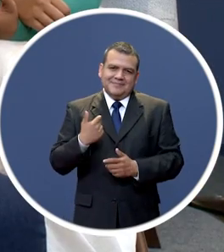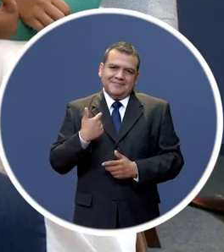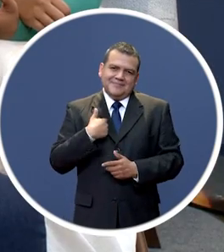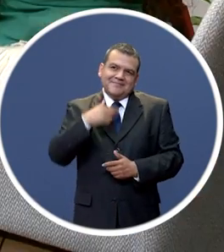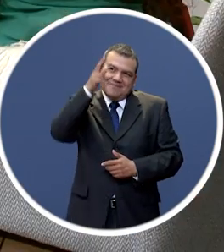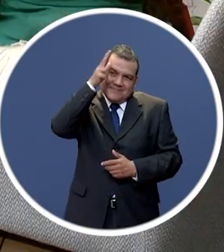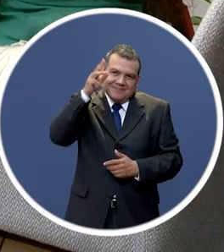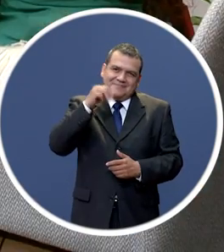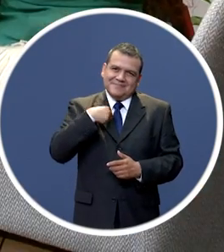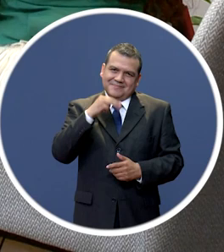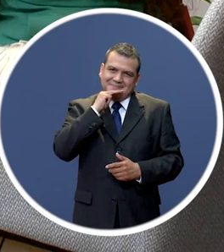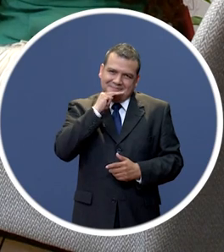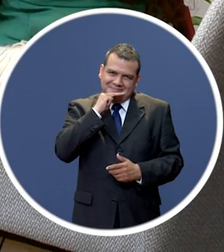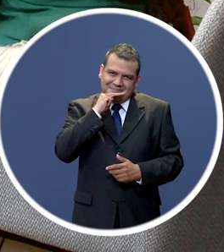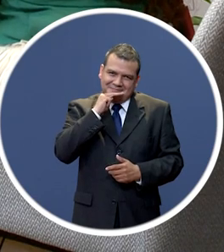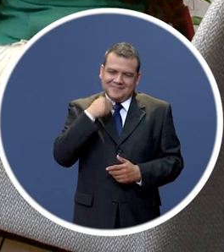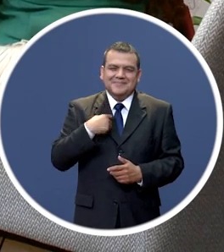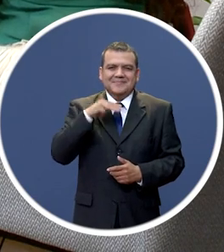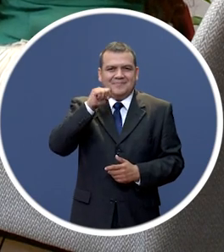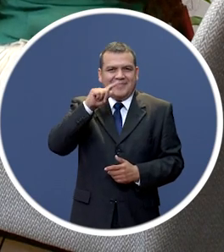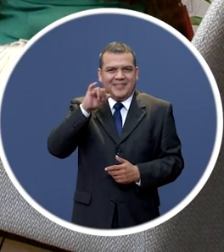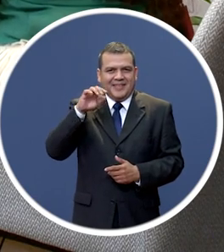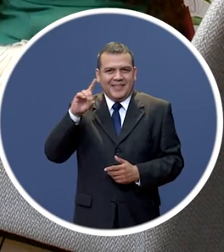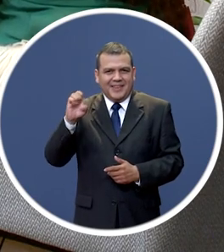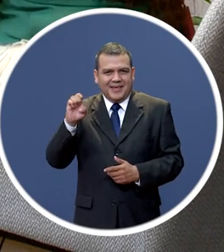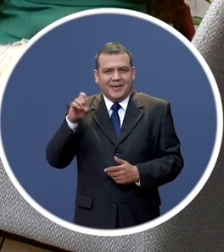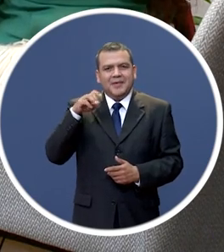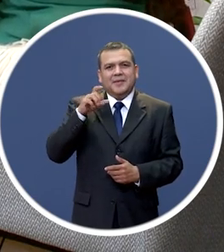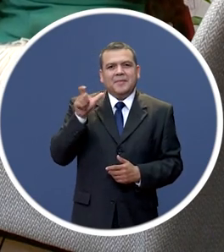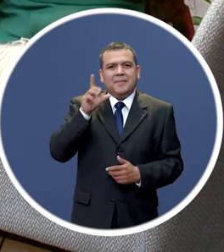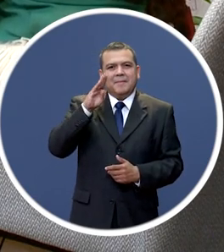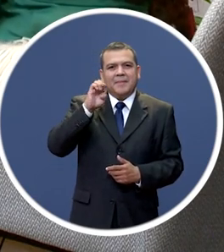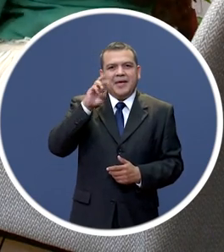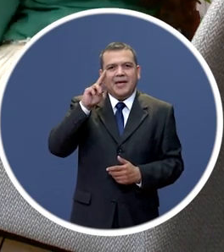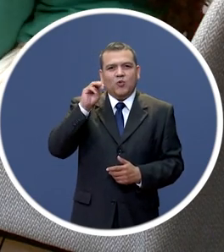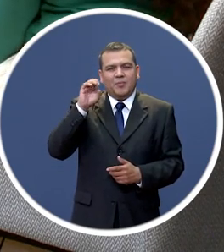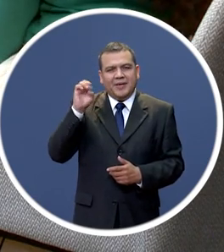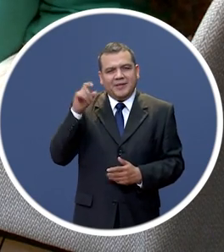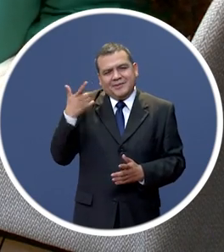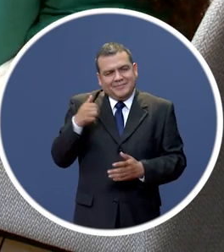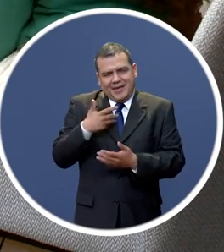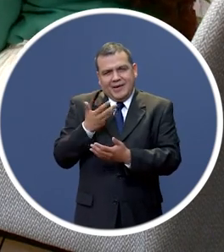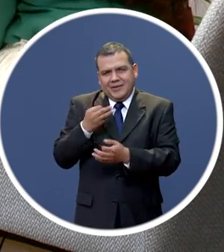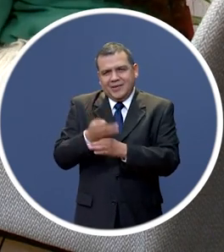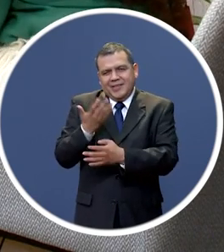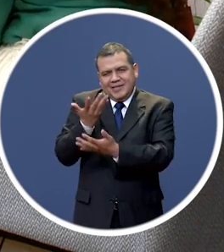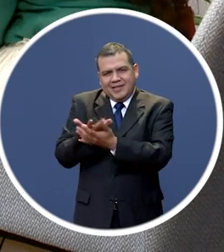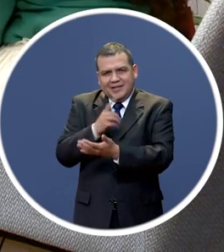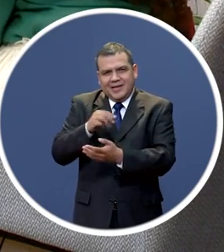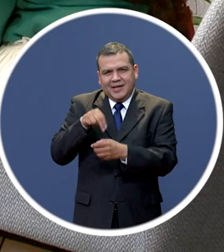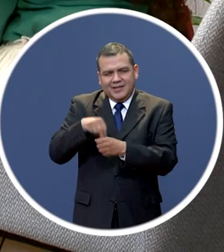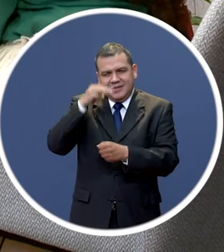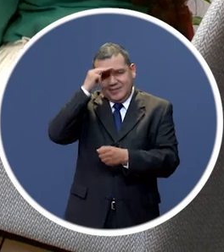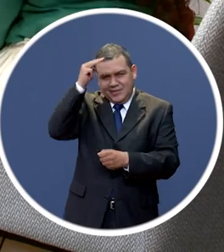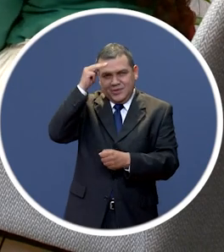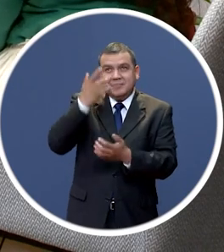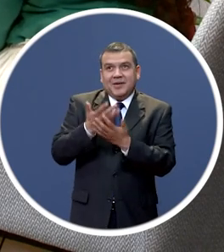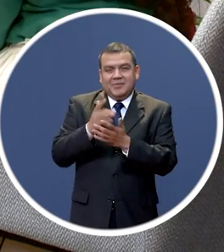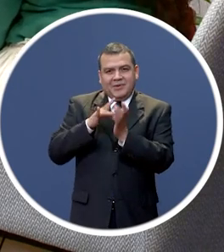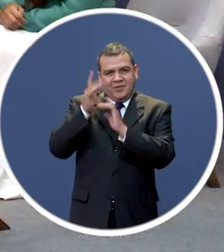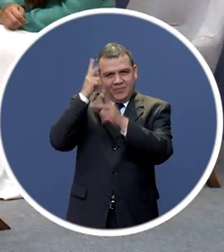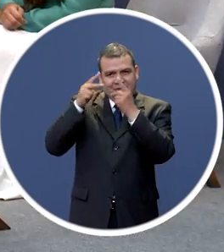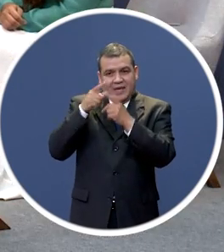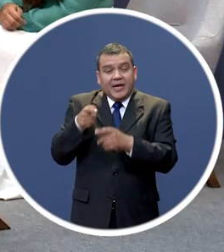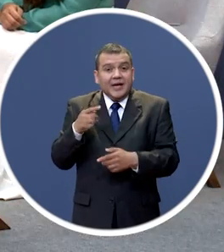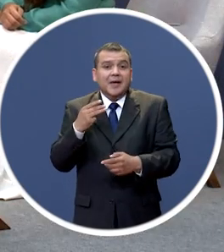dándole honor a mi mamá, mi mamá Matilde Berumen, descansa en el Señor, pero esperamos la venida del Señor. Ella era maestra de educación especial